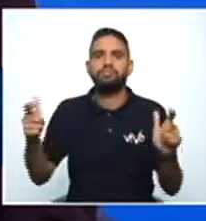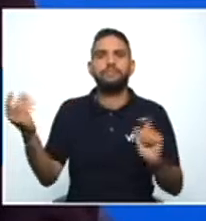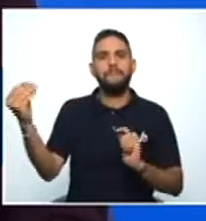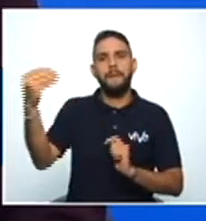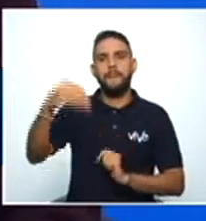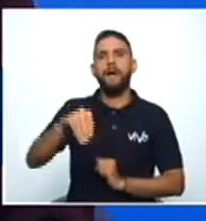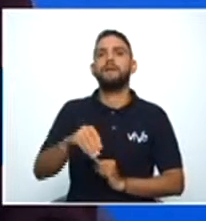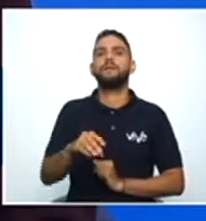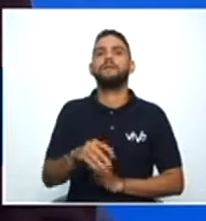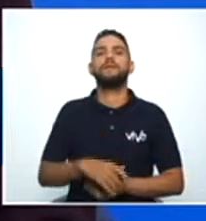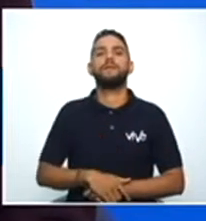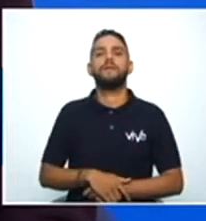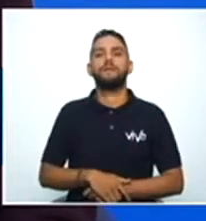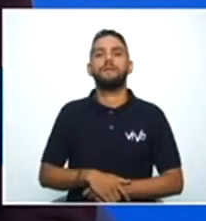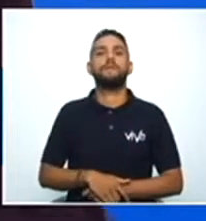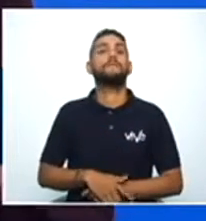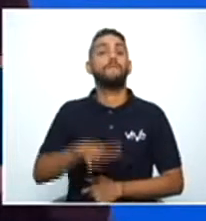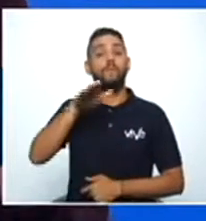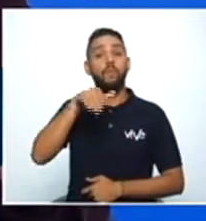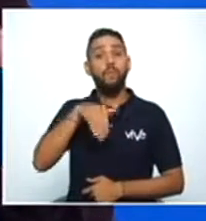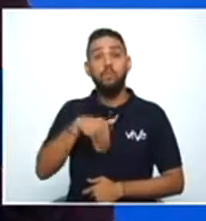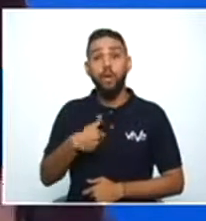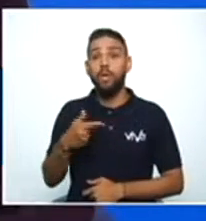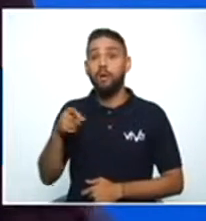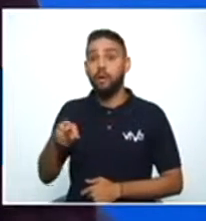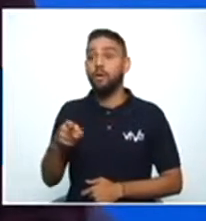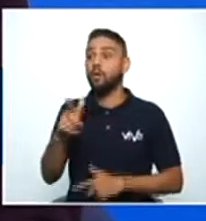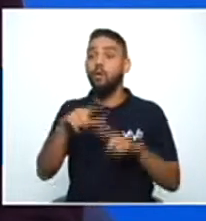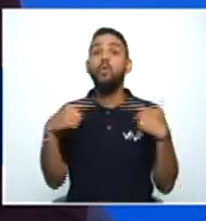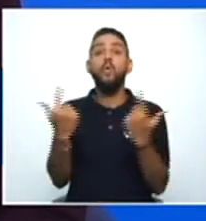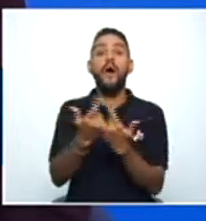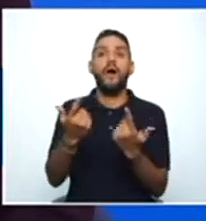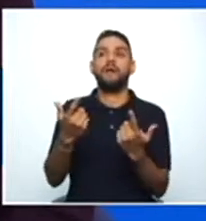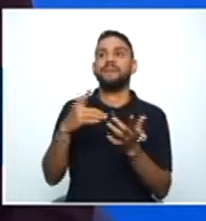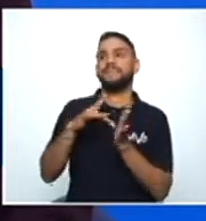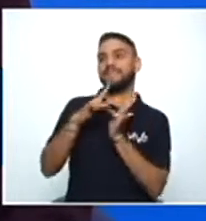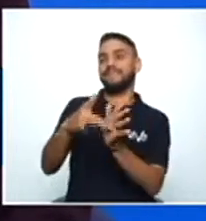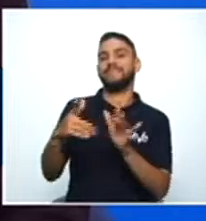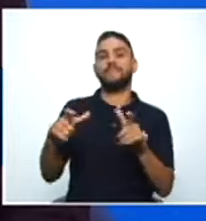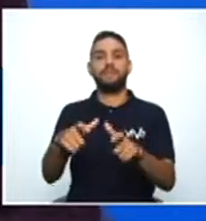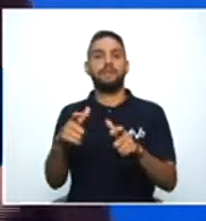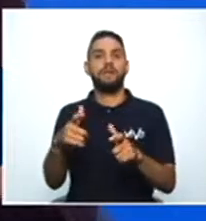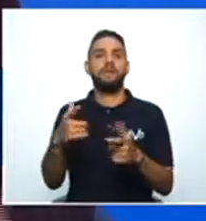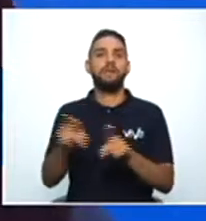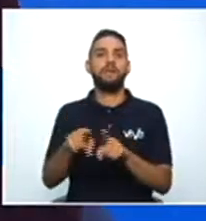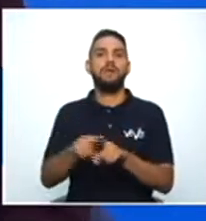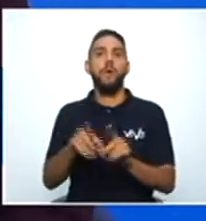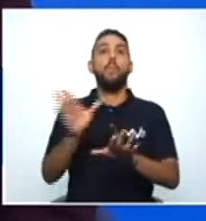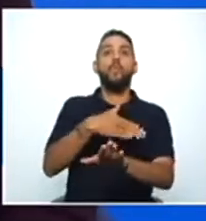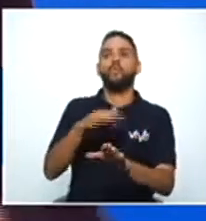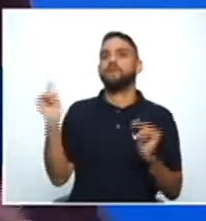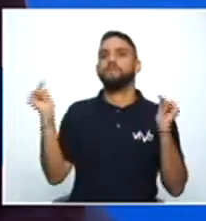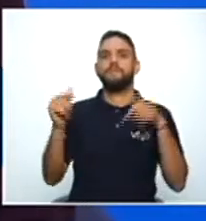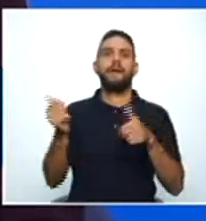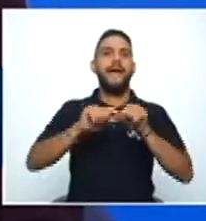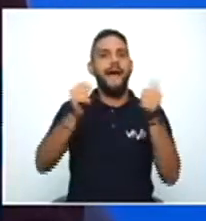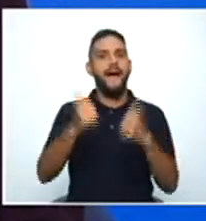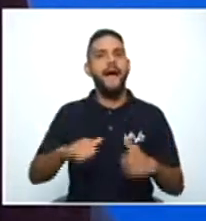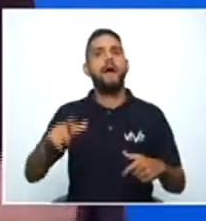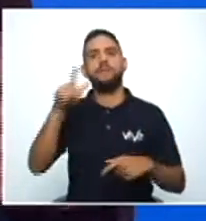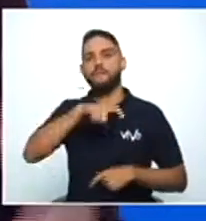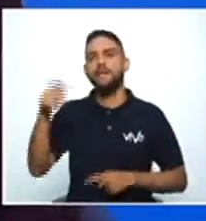y ahí a mirar también de lograr que éstos sean espacios de encuentro no solamente para los músicos sino para los cultores